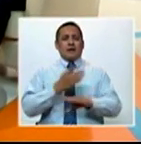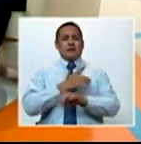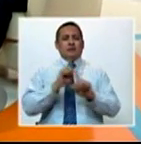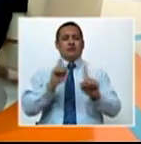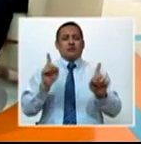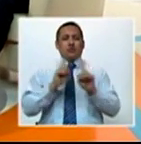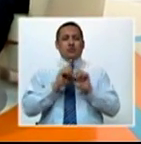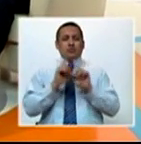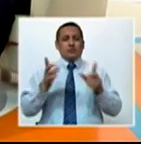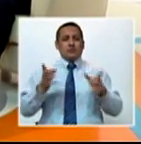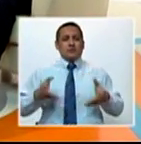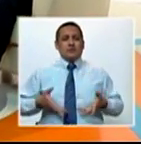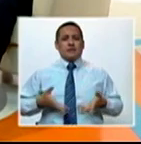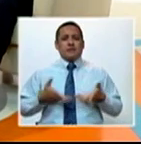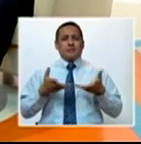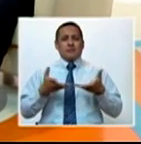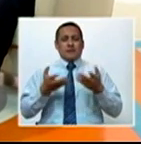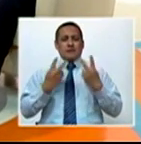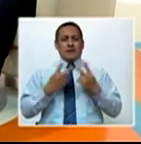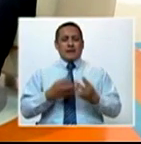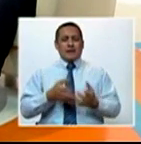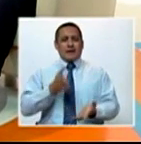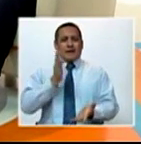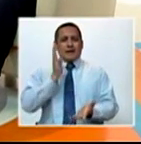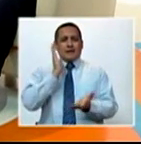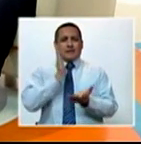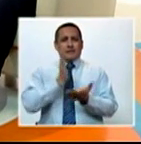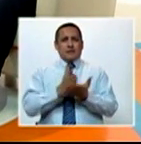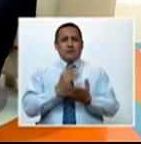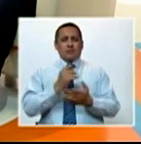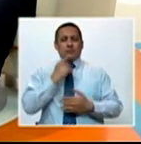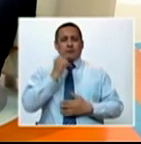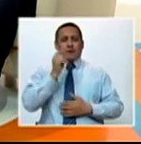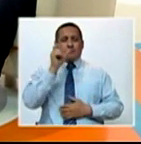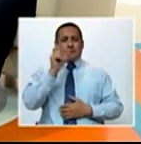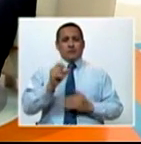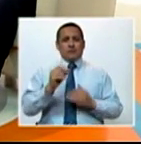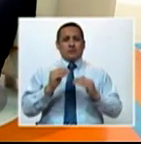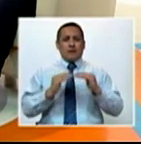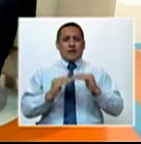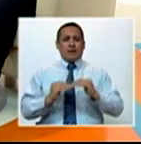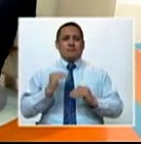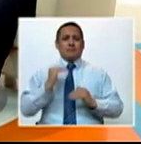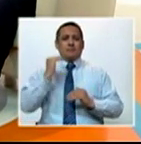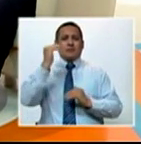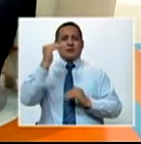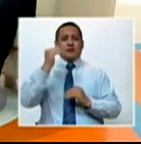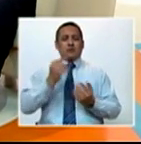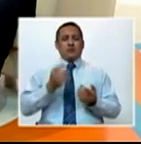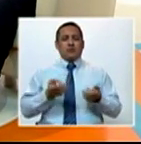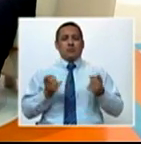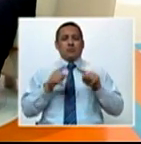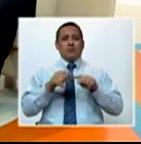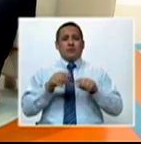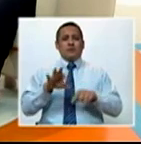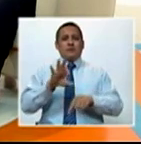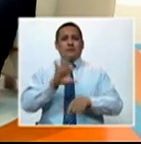sancionar por una pena mayor cuando el fiscal se había quedado